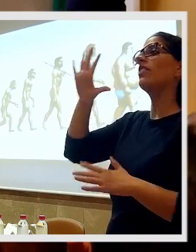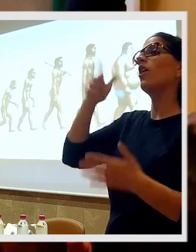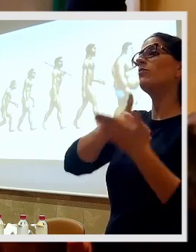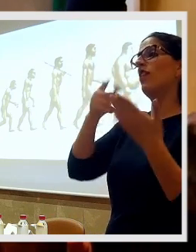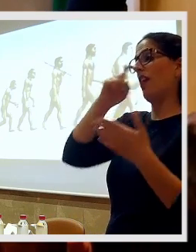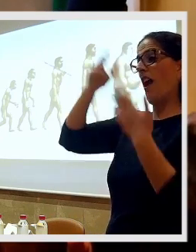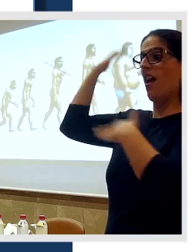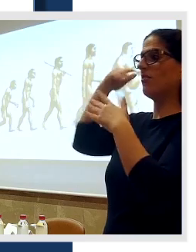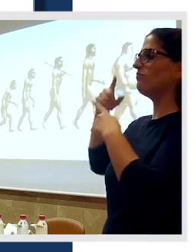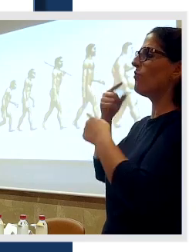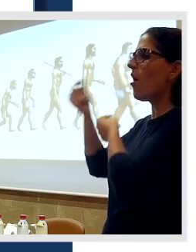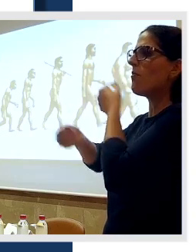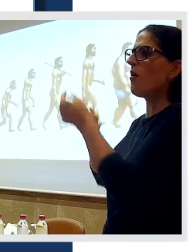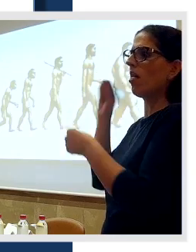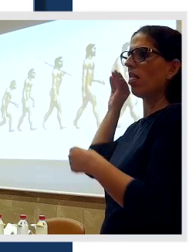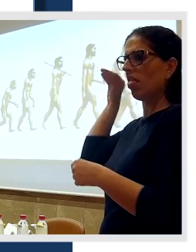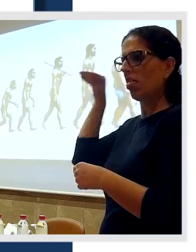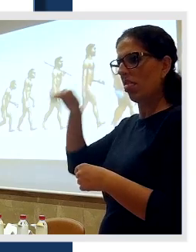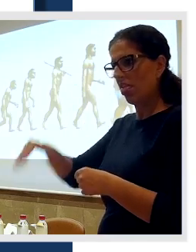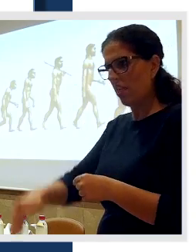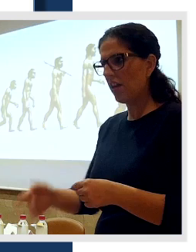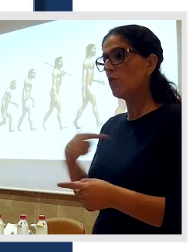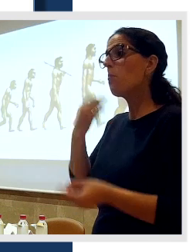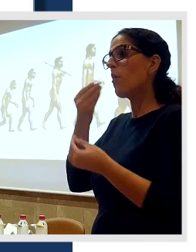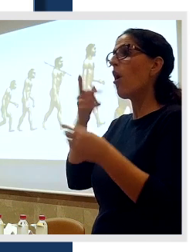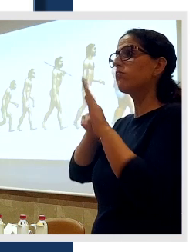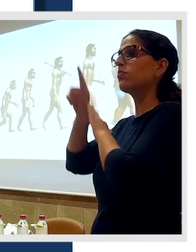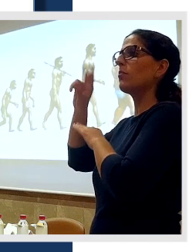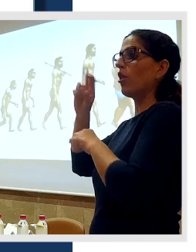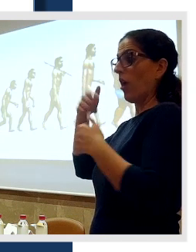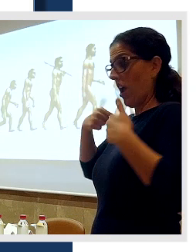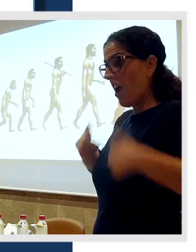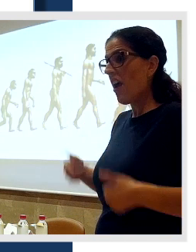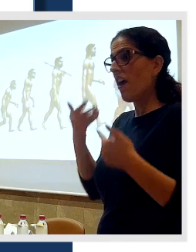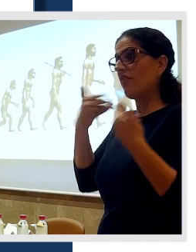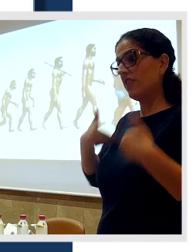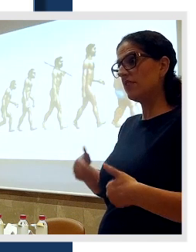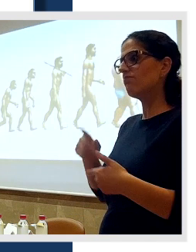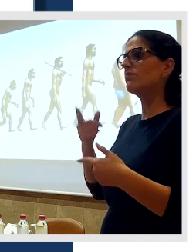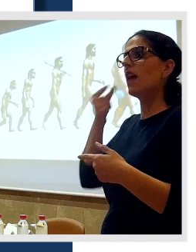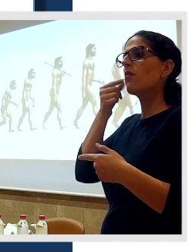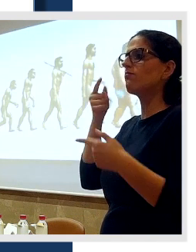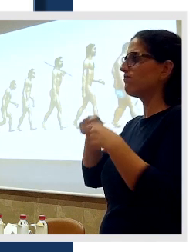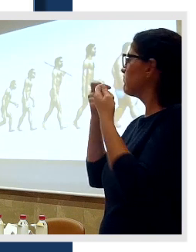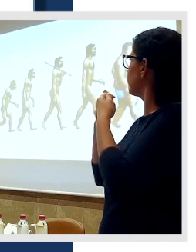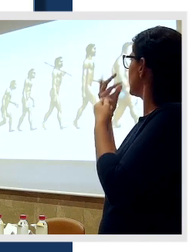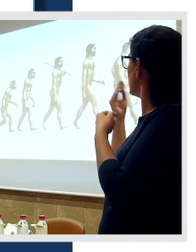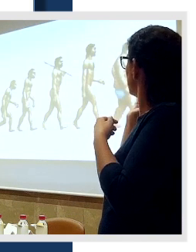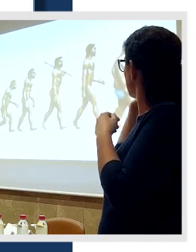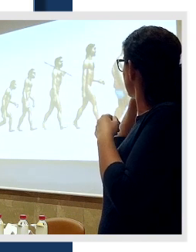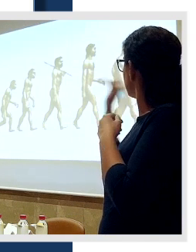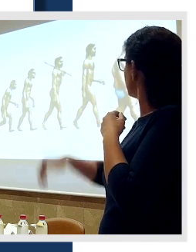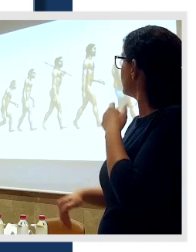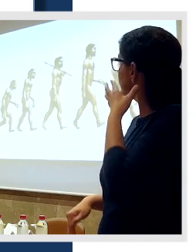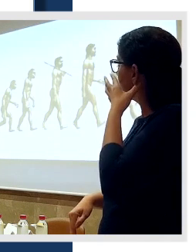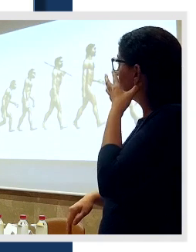ido deteriorando un poquito, hemos mejorado en muchas cosas, pero la raza la hemos ido deteriorando y al final, pues más o menos, la especie humana